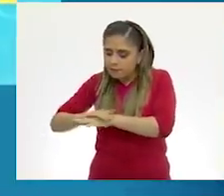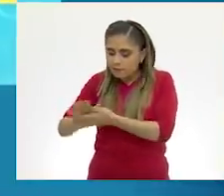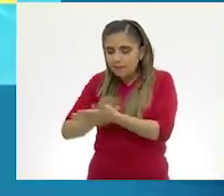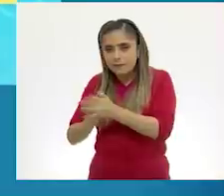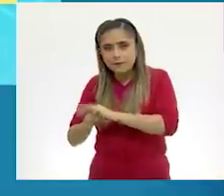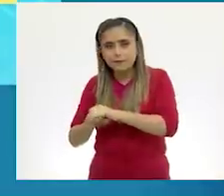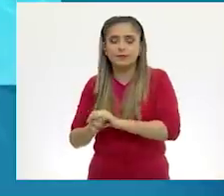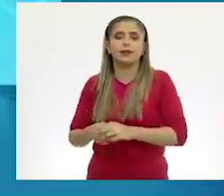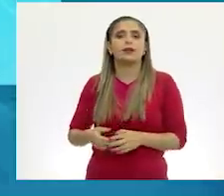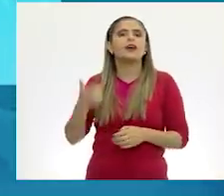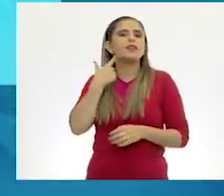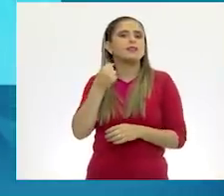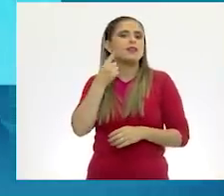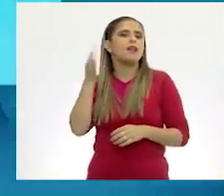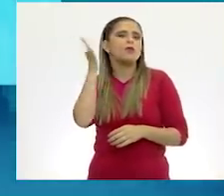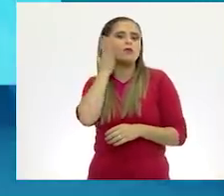agua.